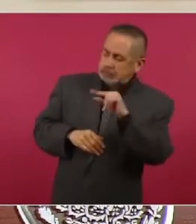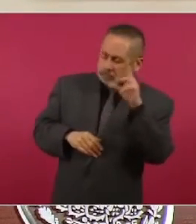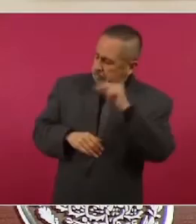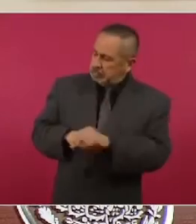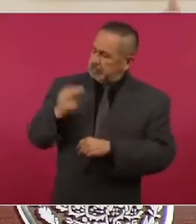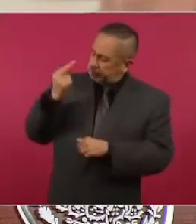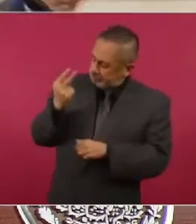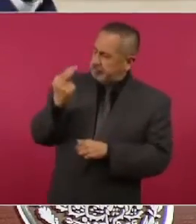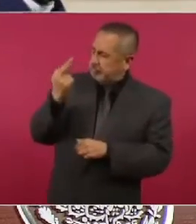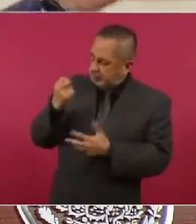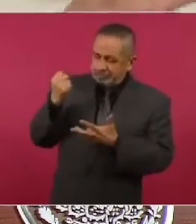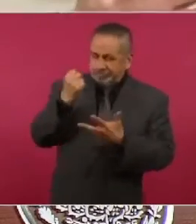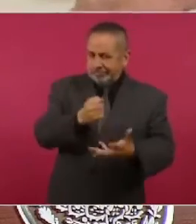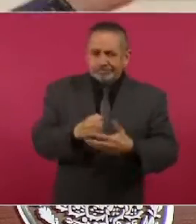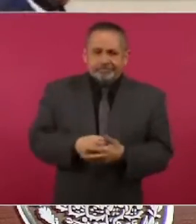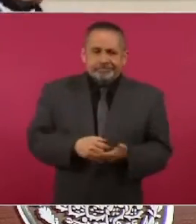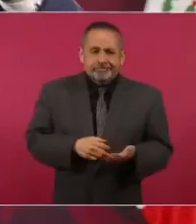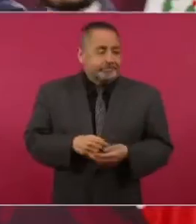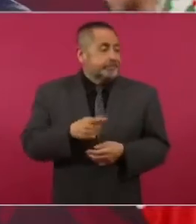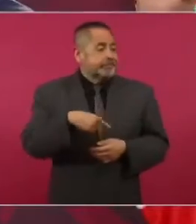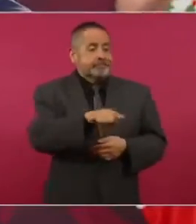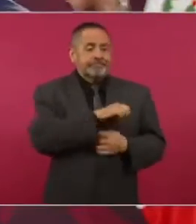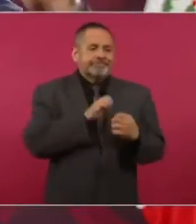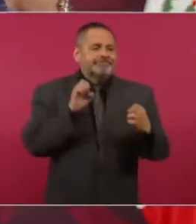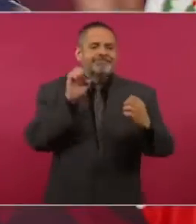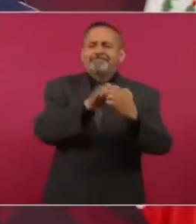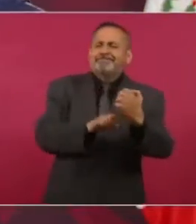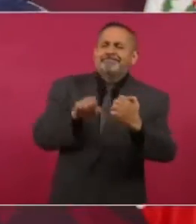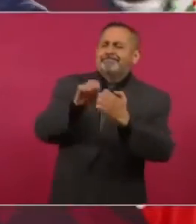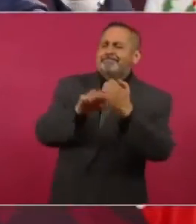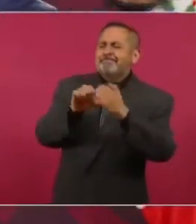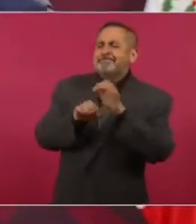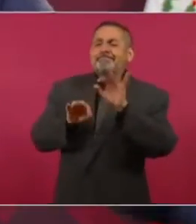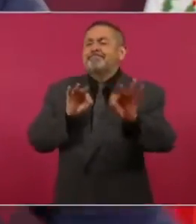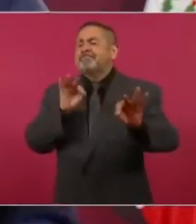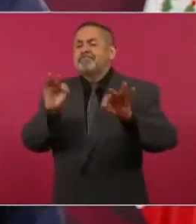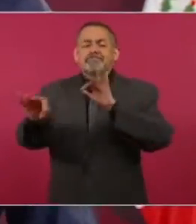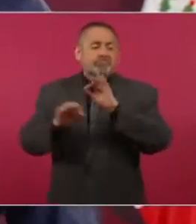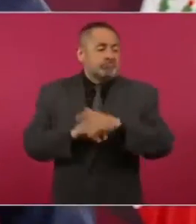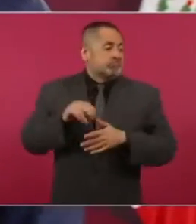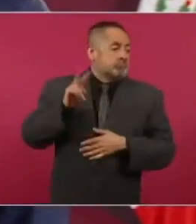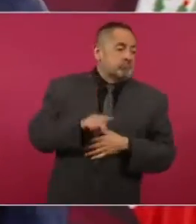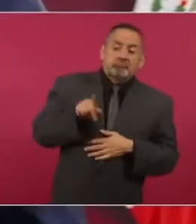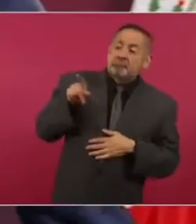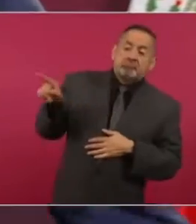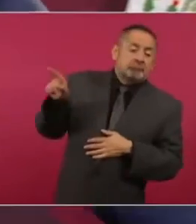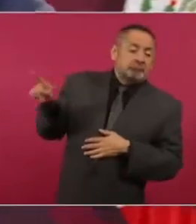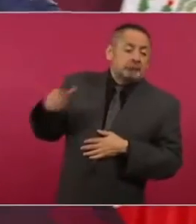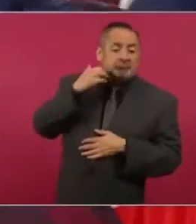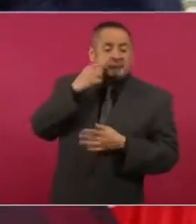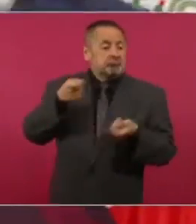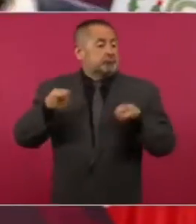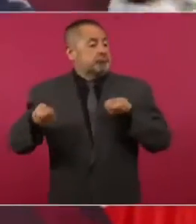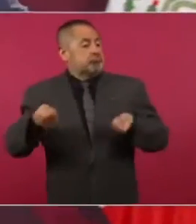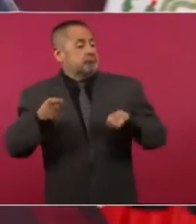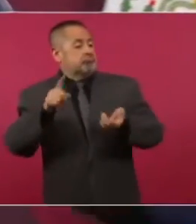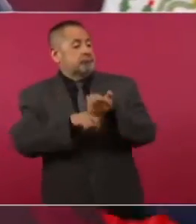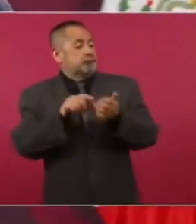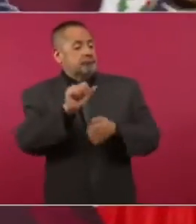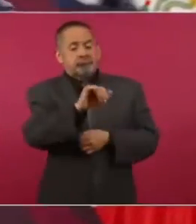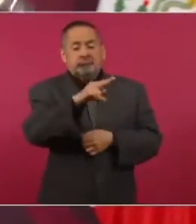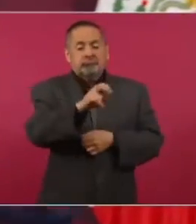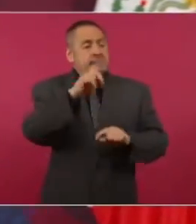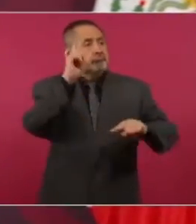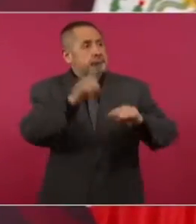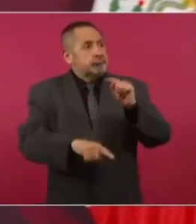Pero engañaron a mucha gente de que lo que queríamos era controlar el INE, destruir